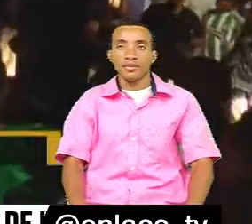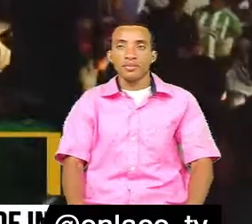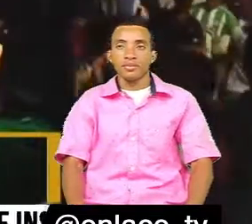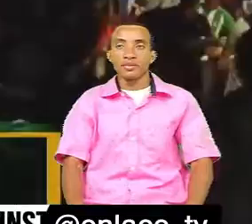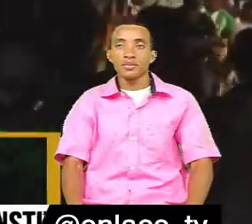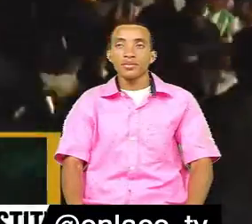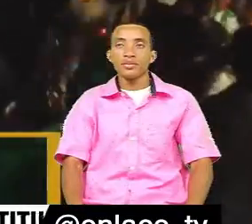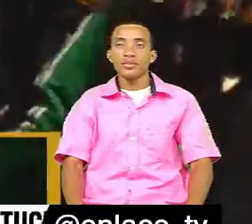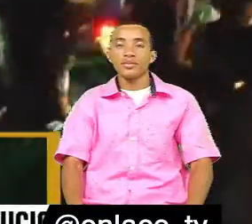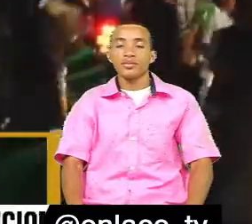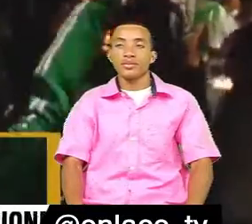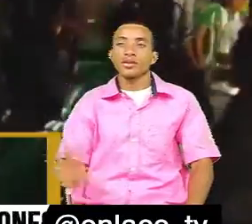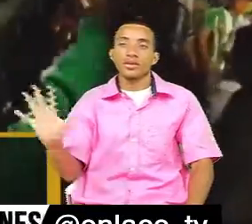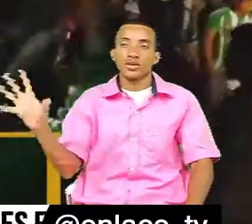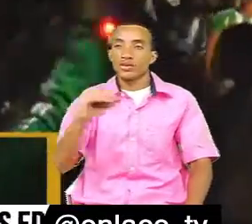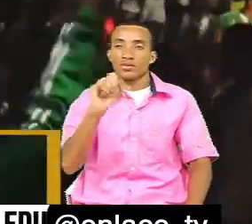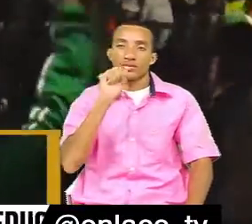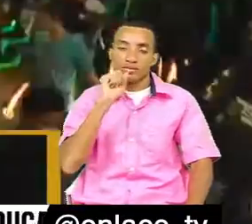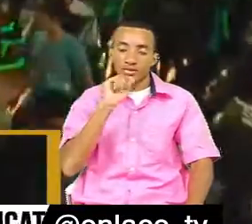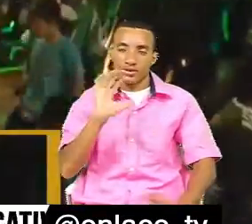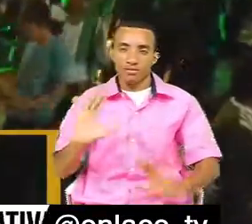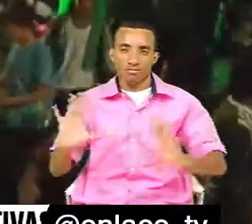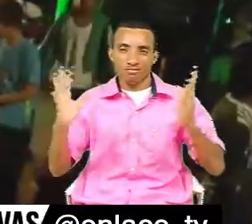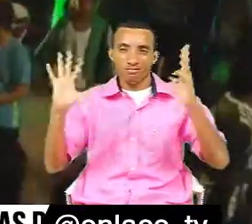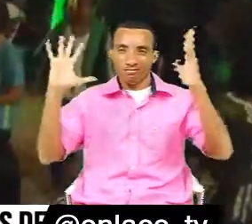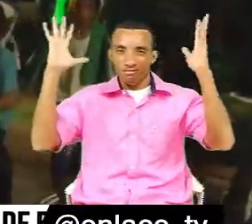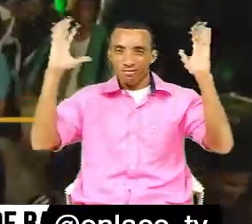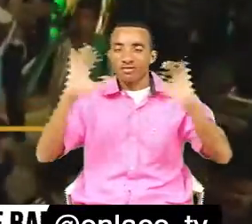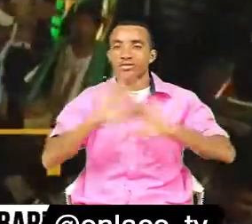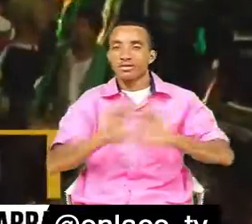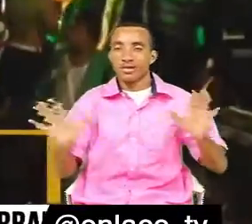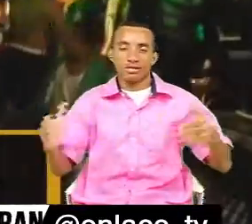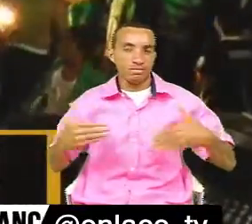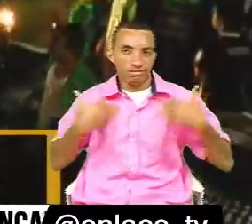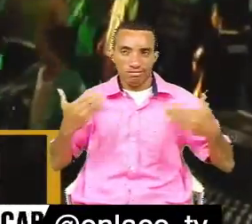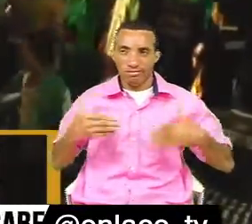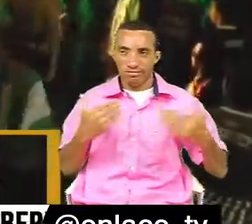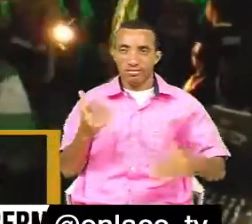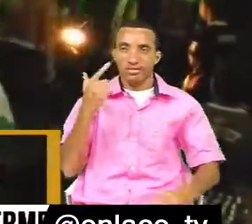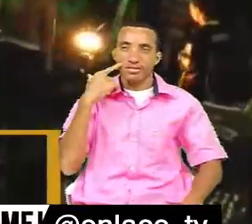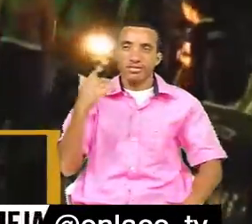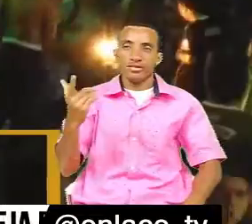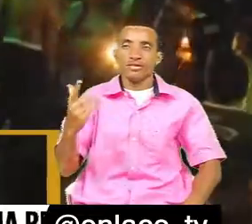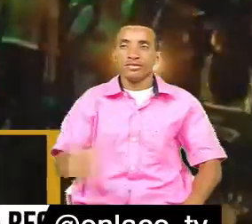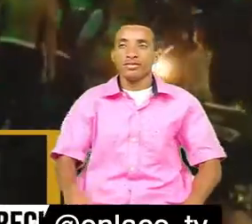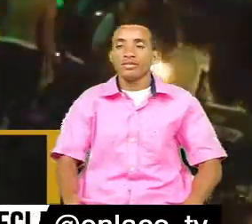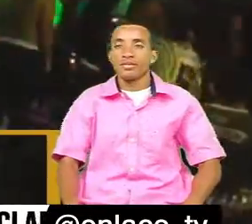Los barranqueños celebraron el segundo título de Copa Libertadores para Atlético Nacional.